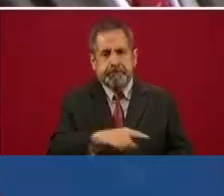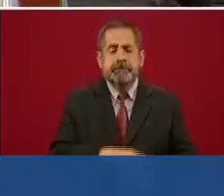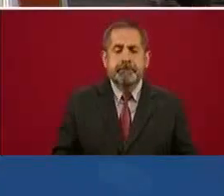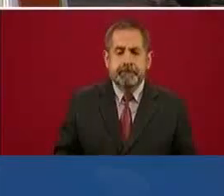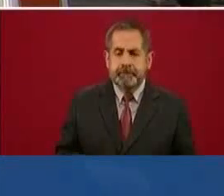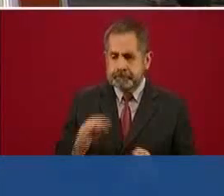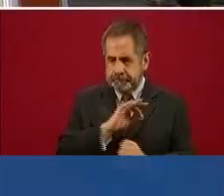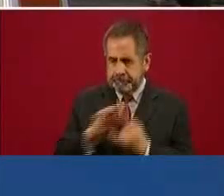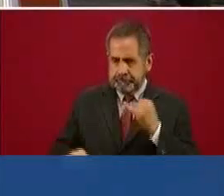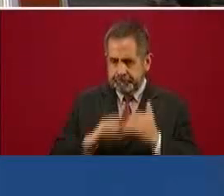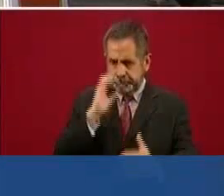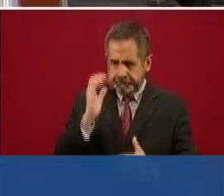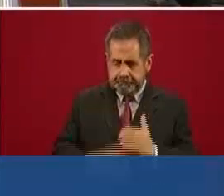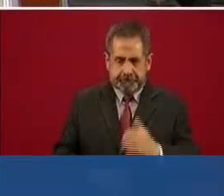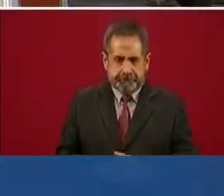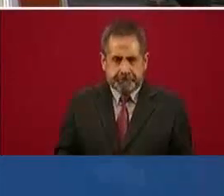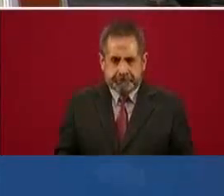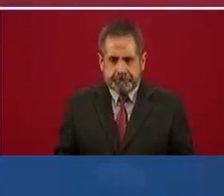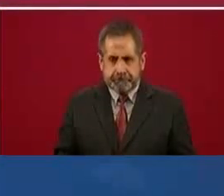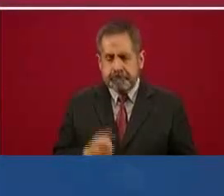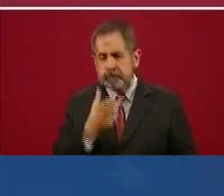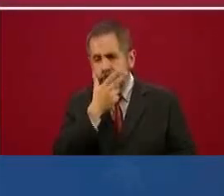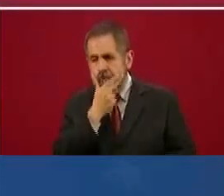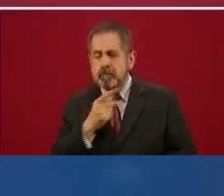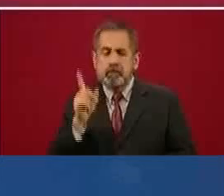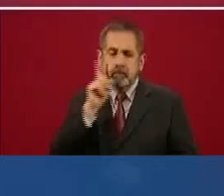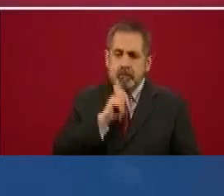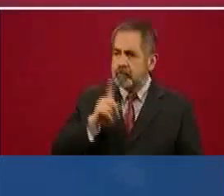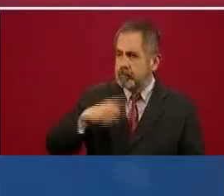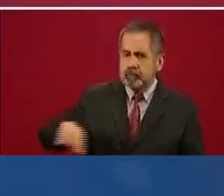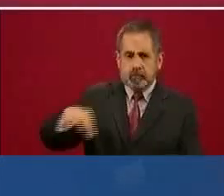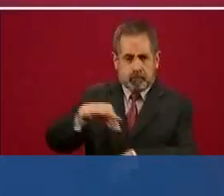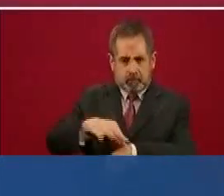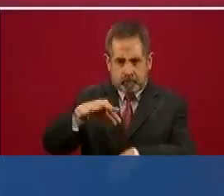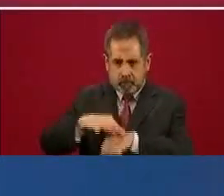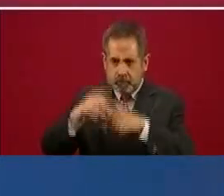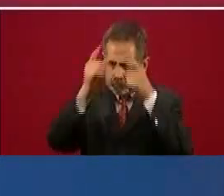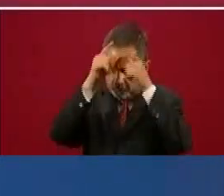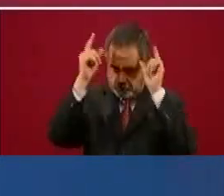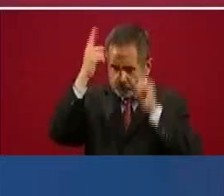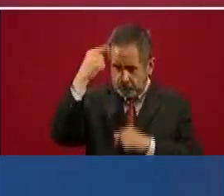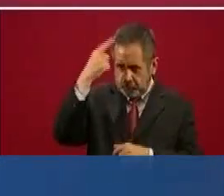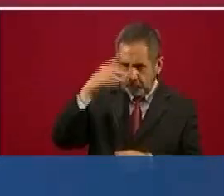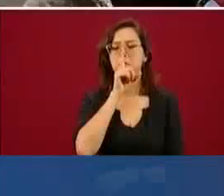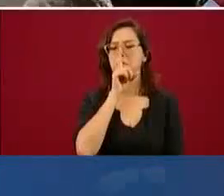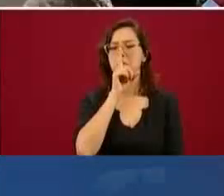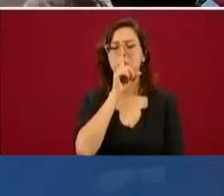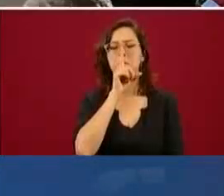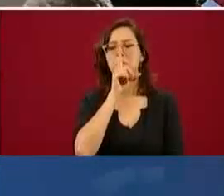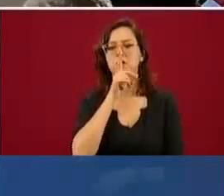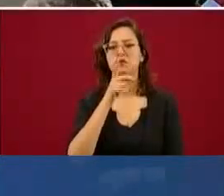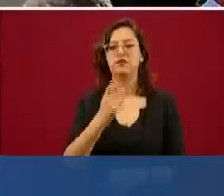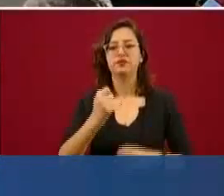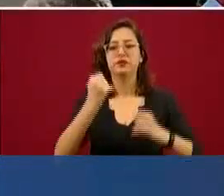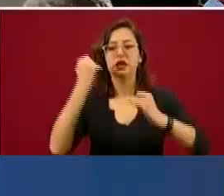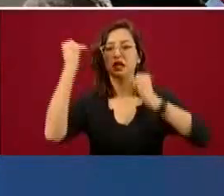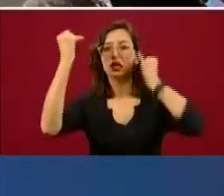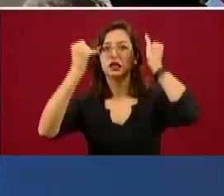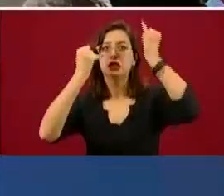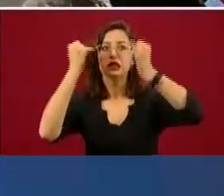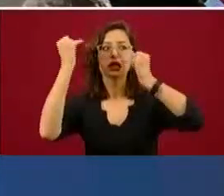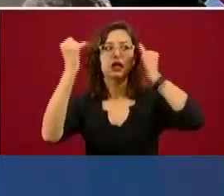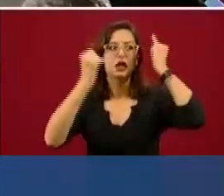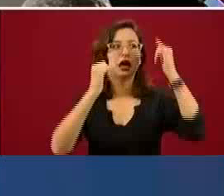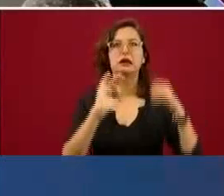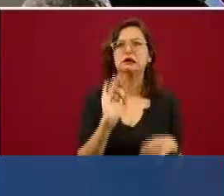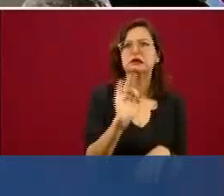tendrían acceso a créditos. En fin, habló de varios detalles que sirve que quedan en la mente, pero sobre todo